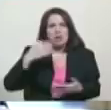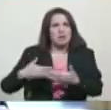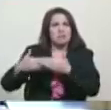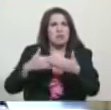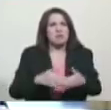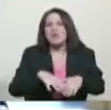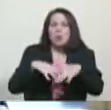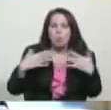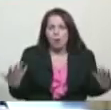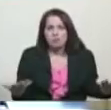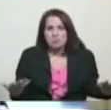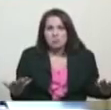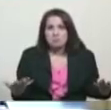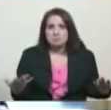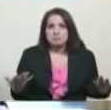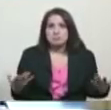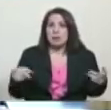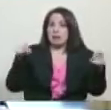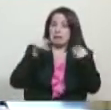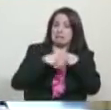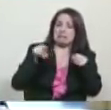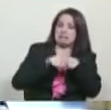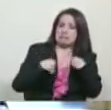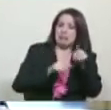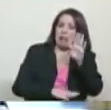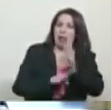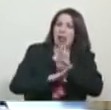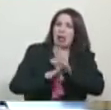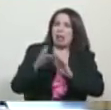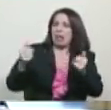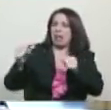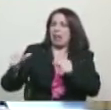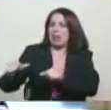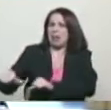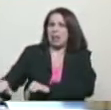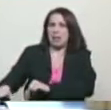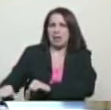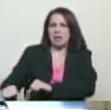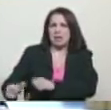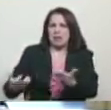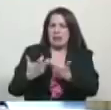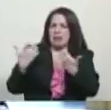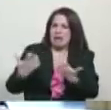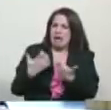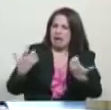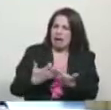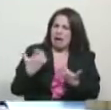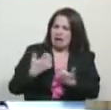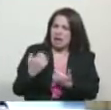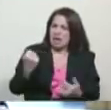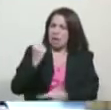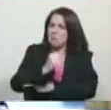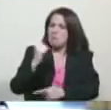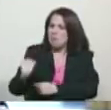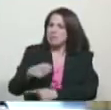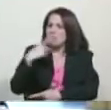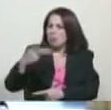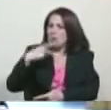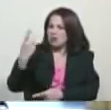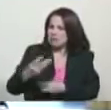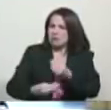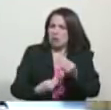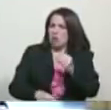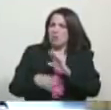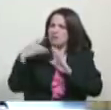En vez de hablar de la miseria creciente, de la guerra creciente, de los asesinatos políticos, de defensores de